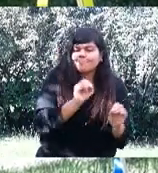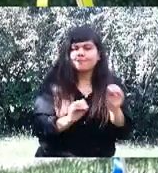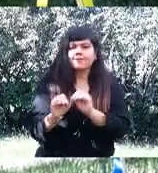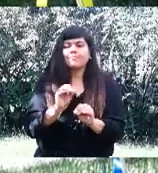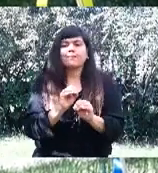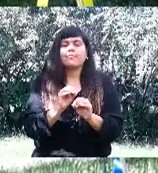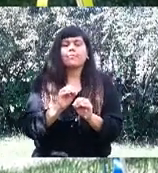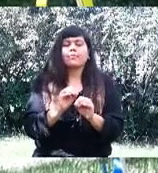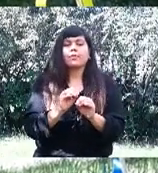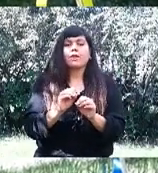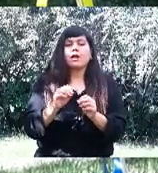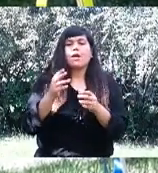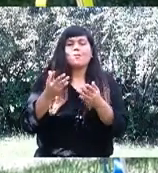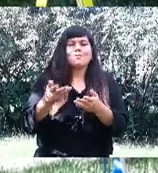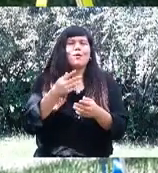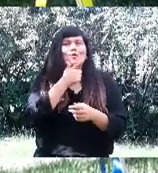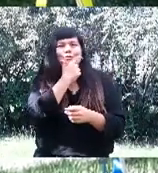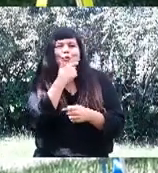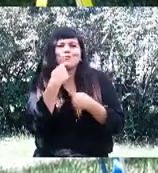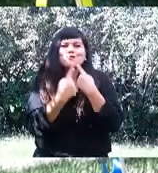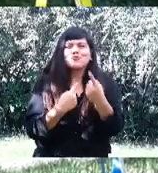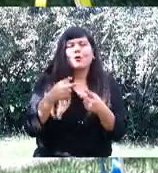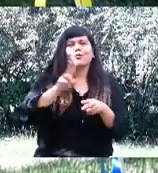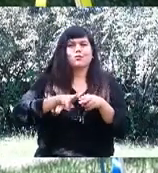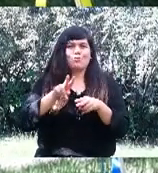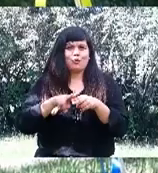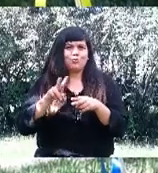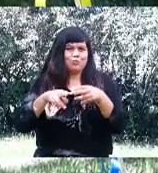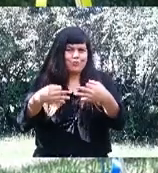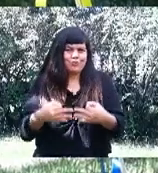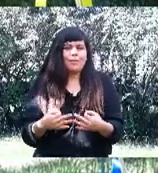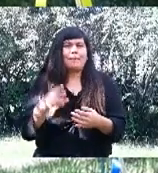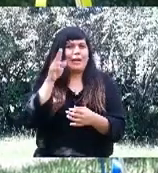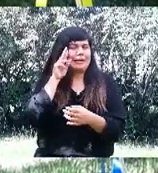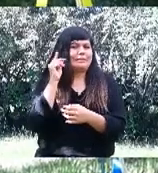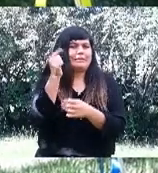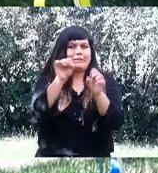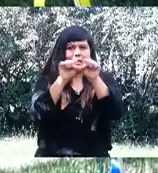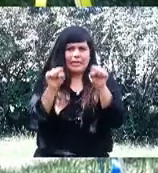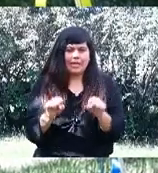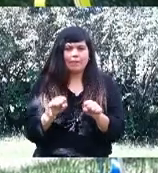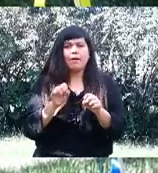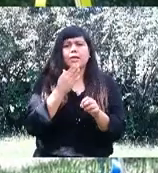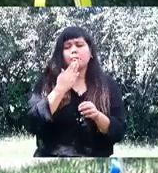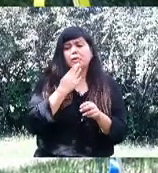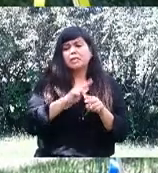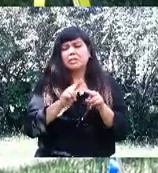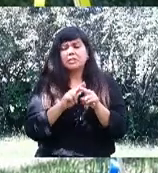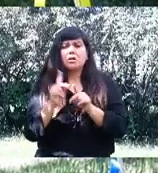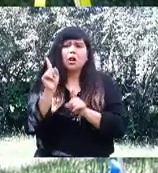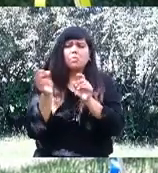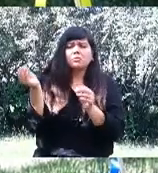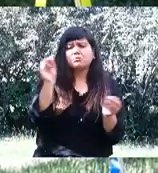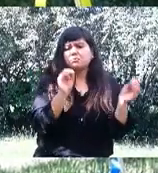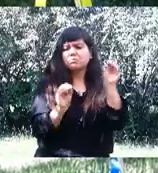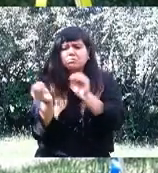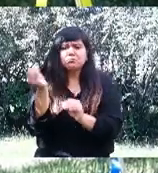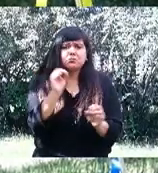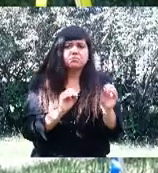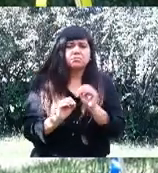llegando a la a la a las soluciones eh concretas Para poder eh crear este sistema y se fueron desarrollando algunas piezas que están aquí